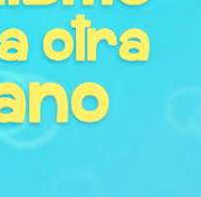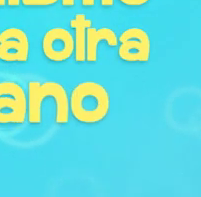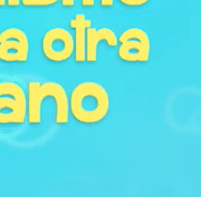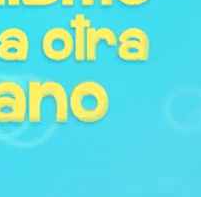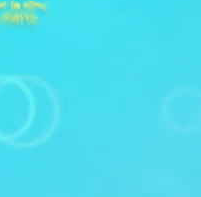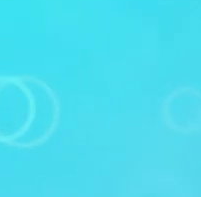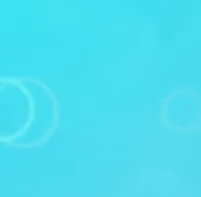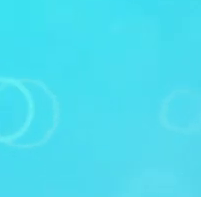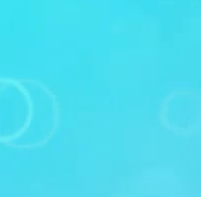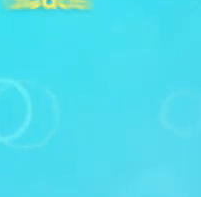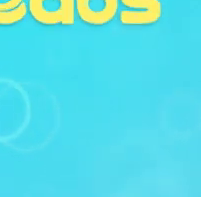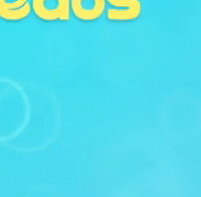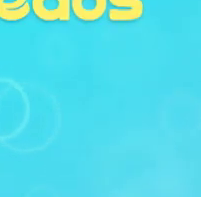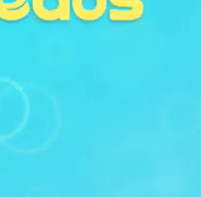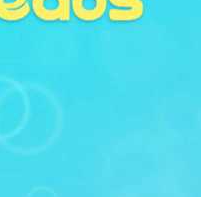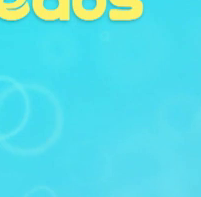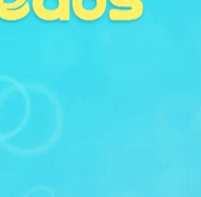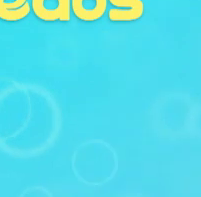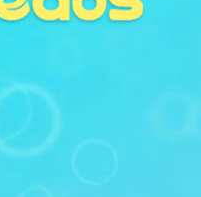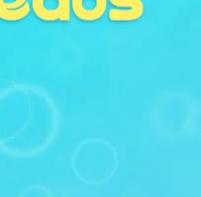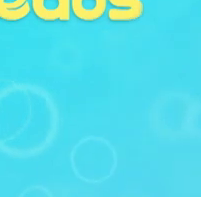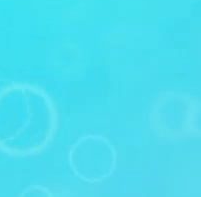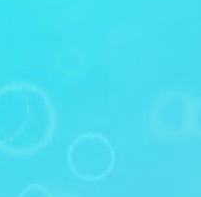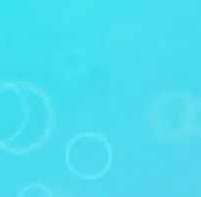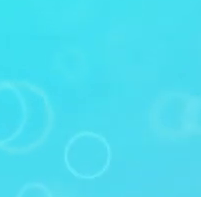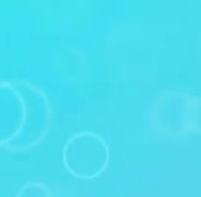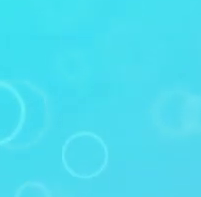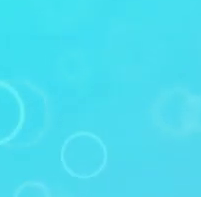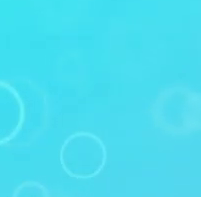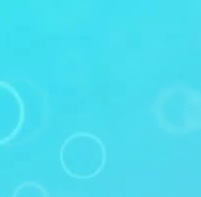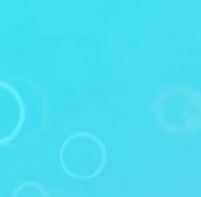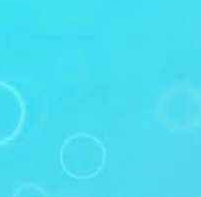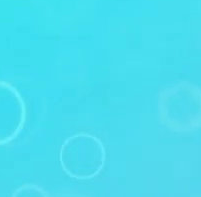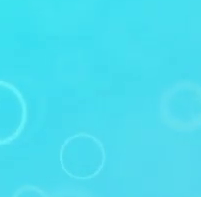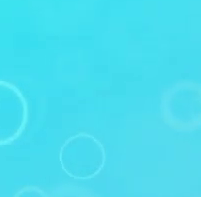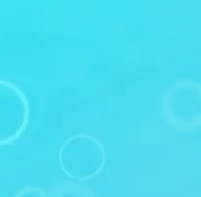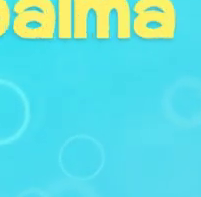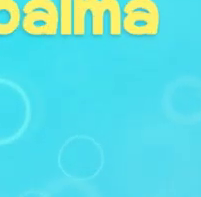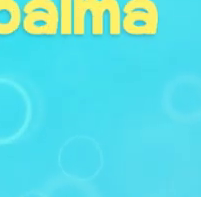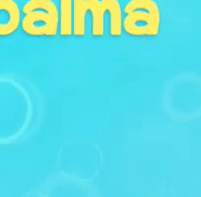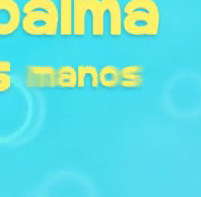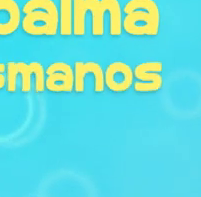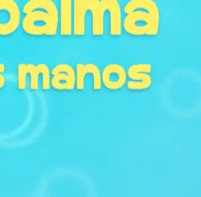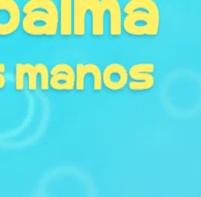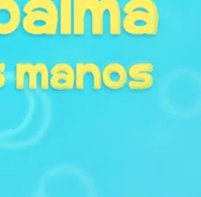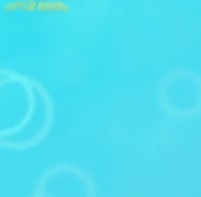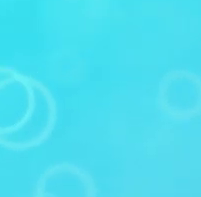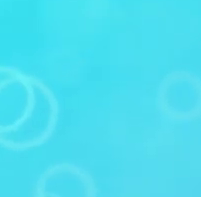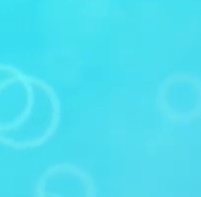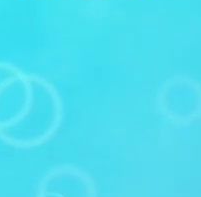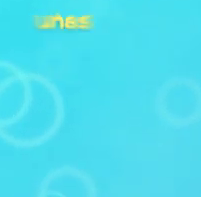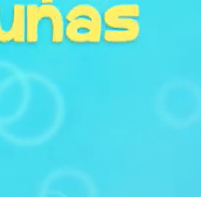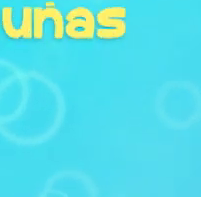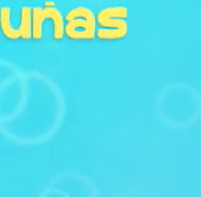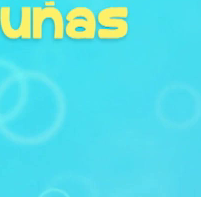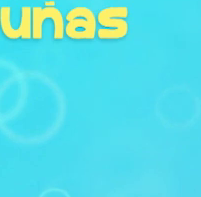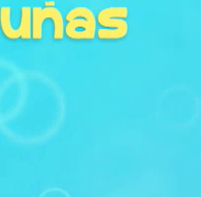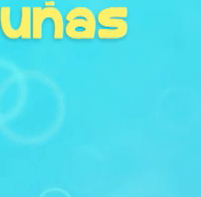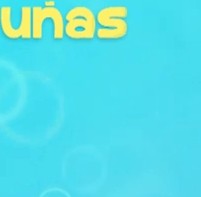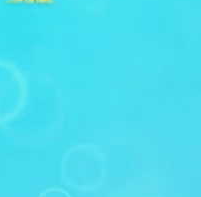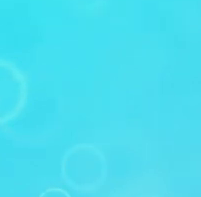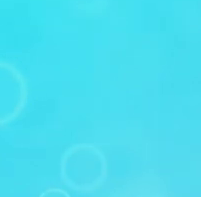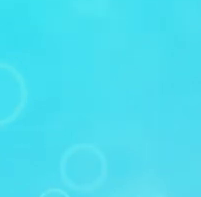la otra mano. Frota los dedos. Ahora haz como que rasguñas la palma de tus manos para lavar tus